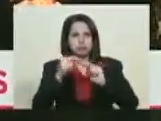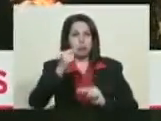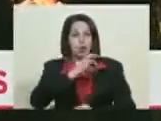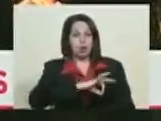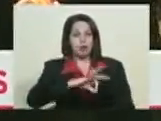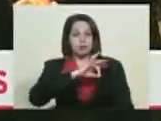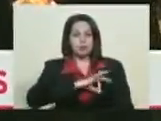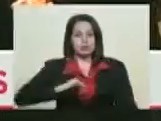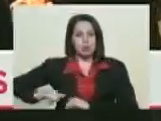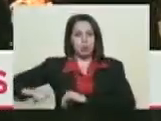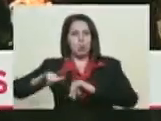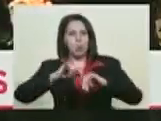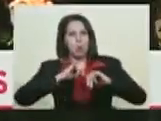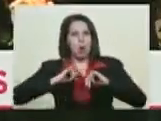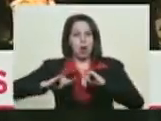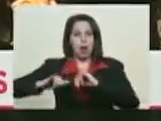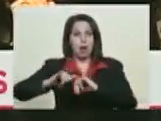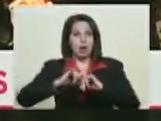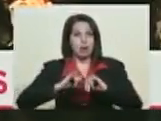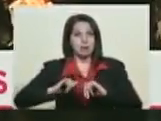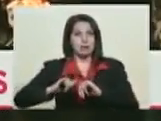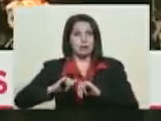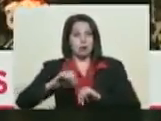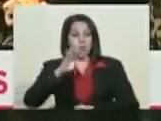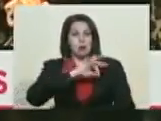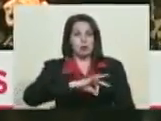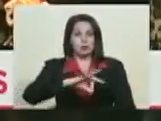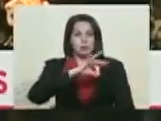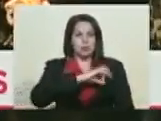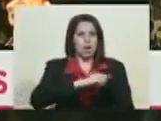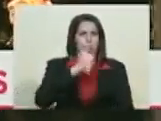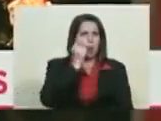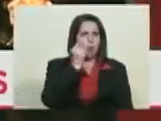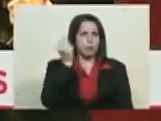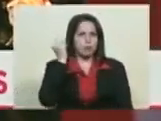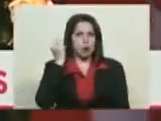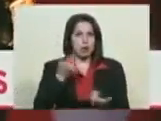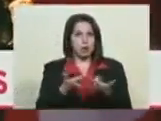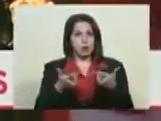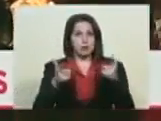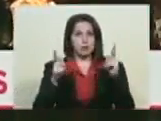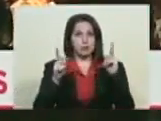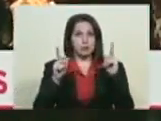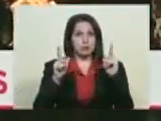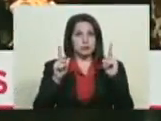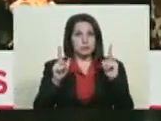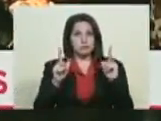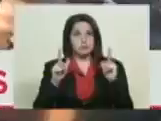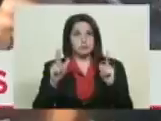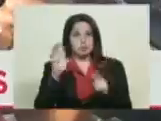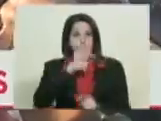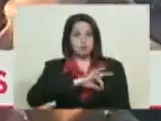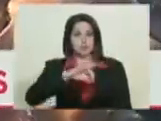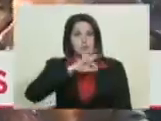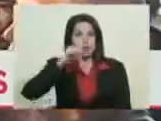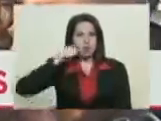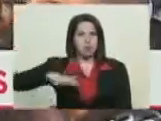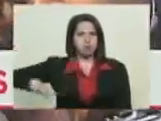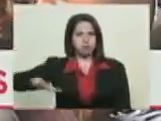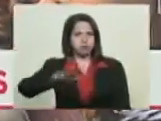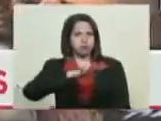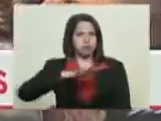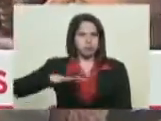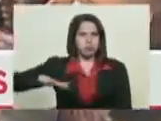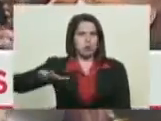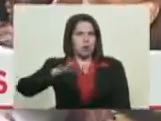sociedad de iguales, una sociedad de hombres y mujeres libres, una sociedad y un pueblo